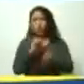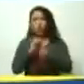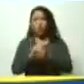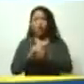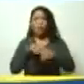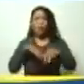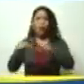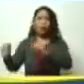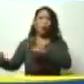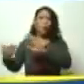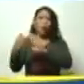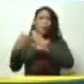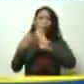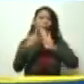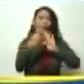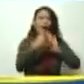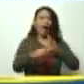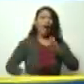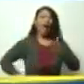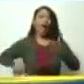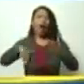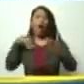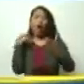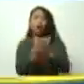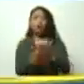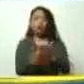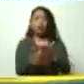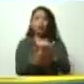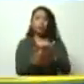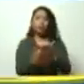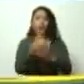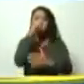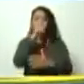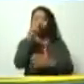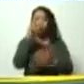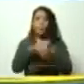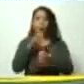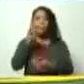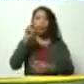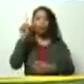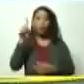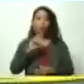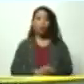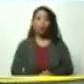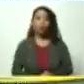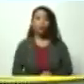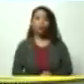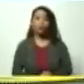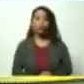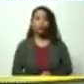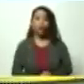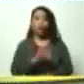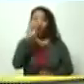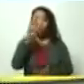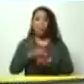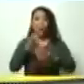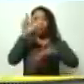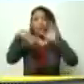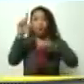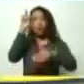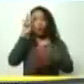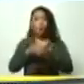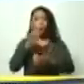hasta el año 2021 2013 2021